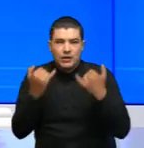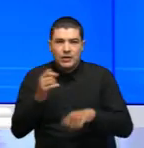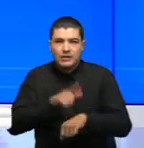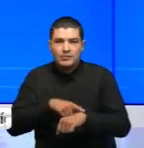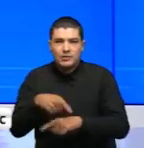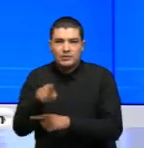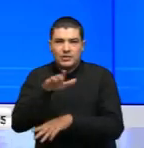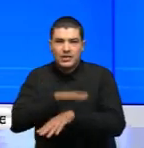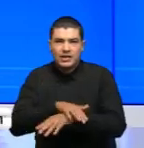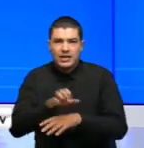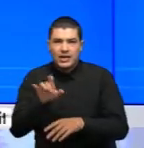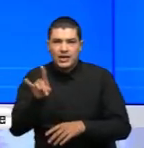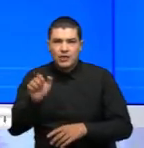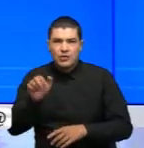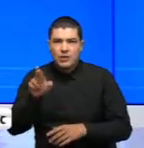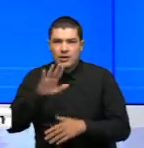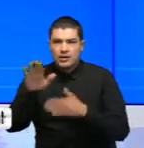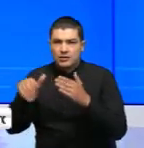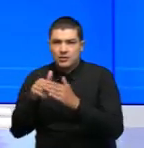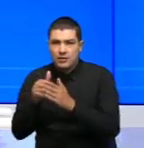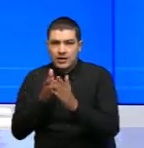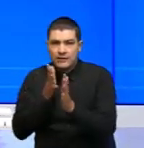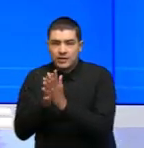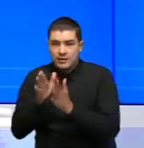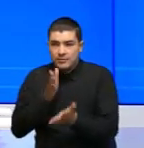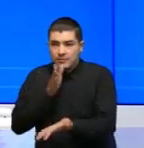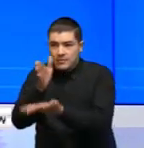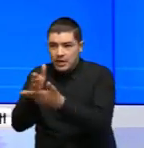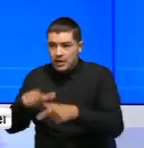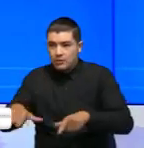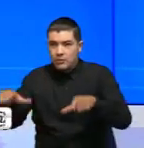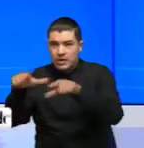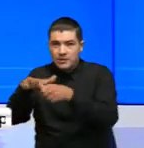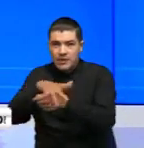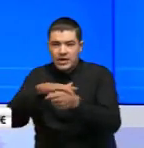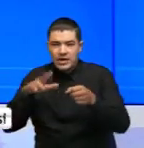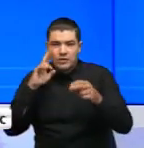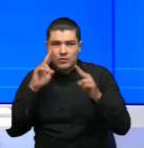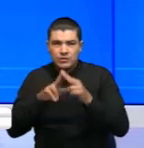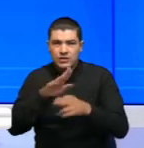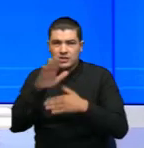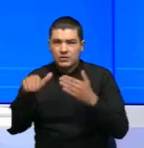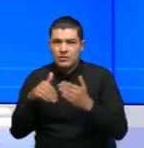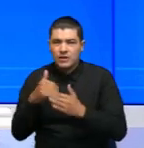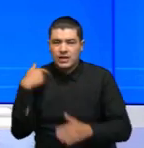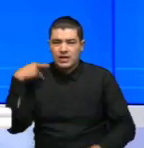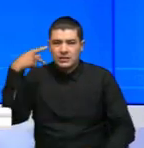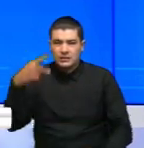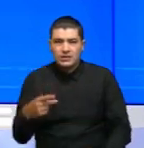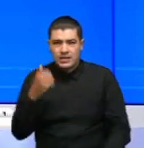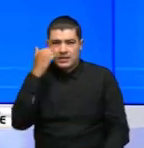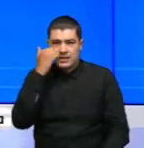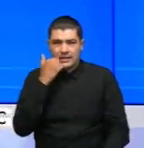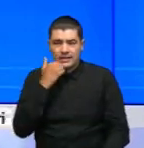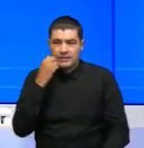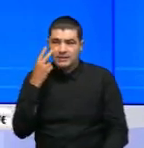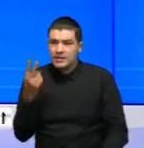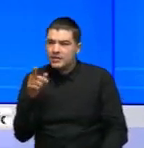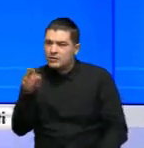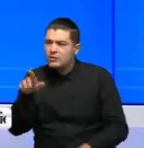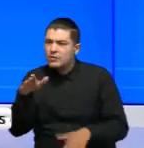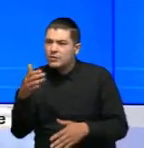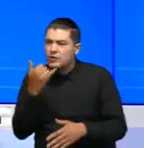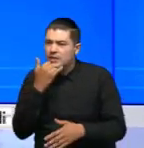compañero Eduard Pinilla, que se encuentra en la zona reconstruyendo esta triste historia. Eduard, usted tiene detalles. ¿Qué detalles se